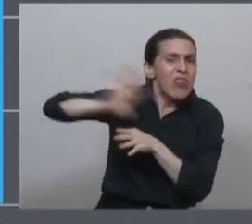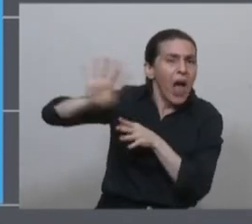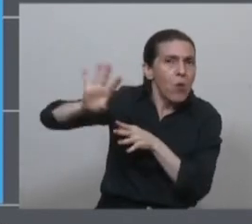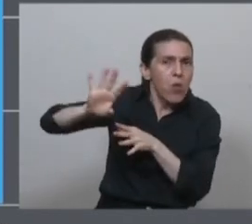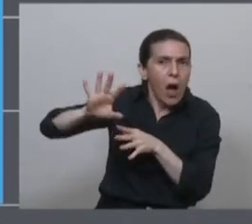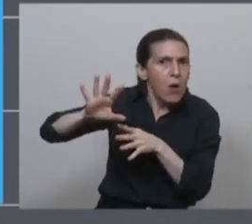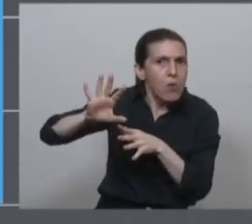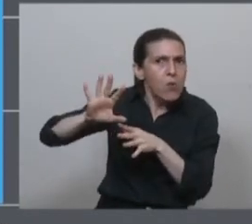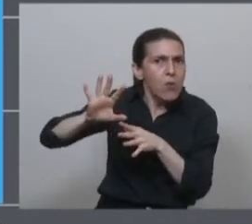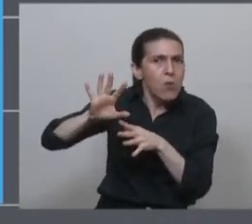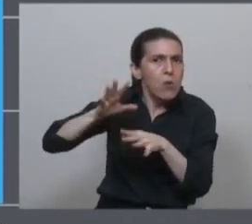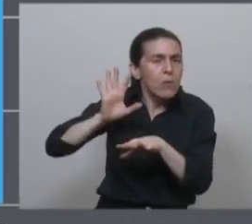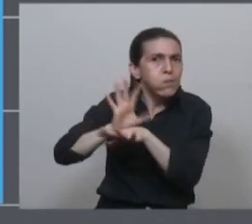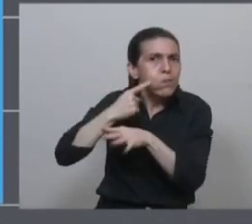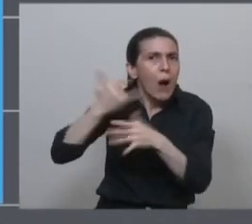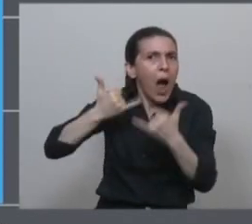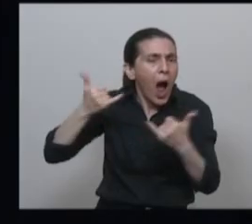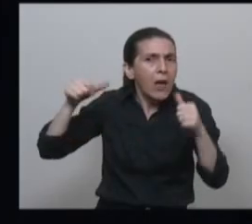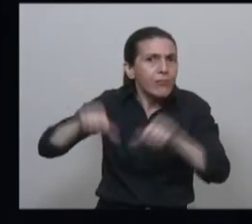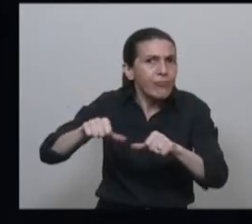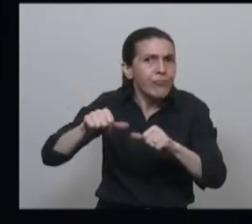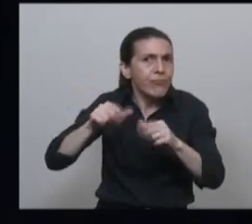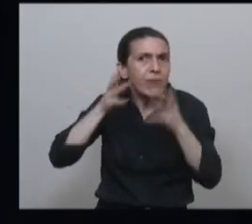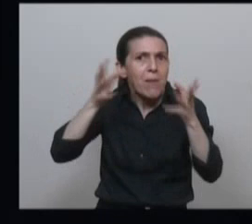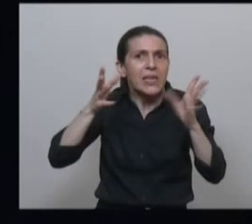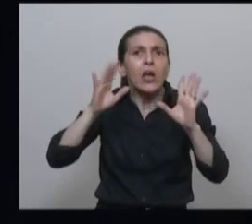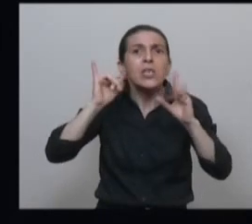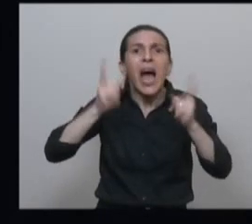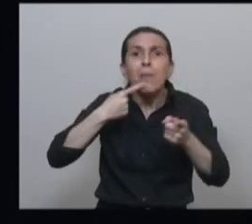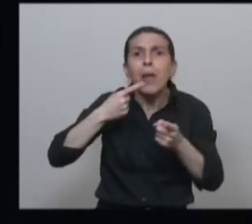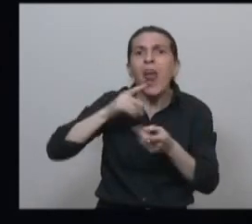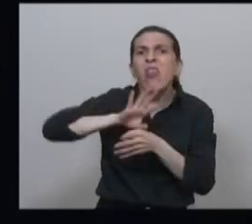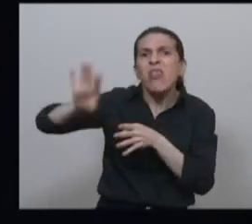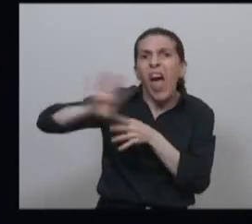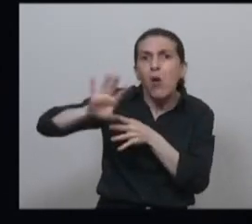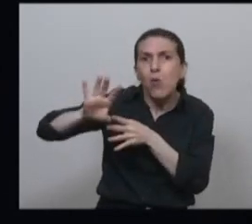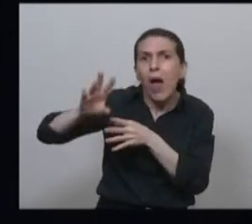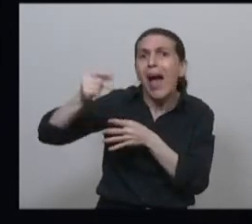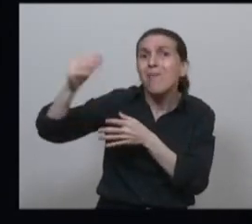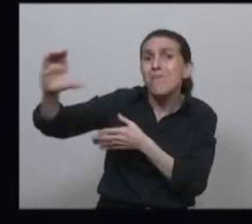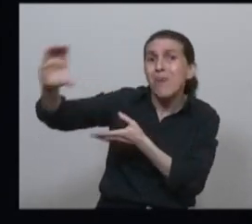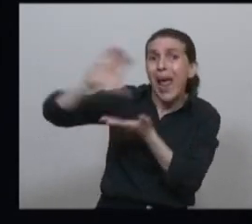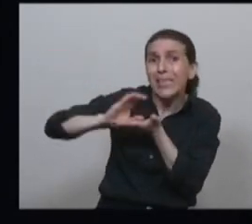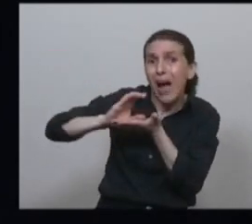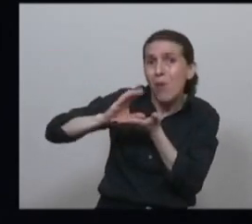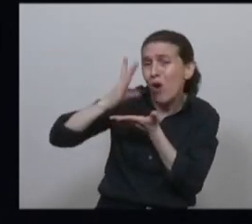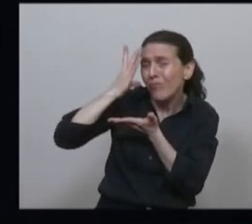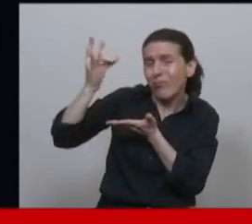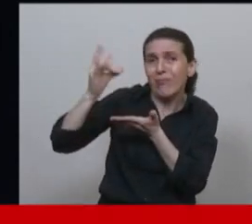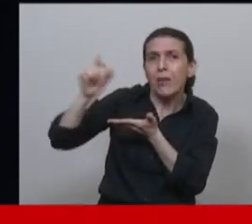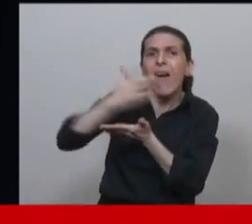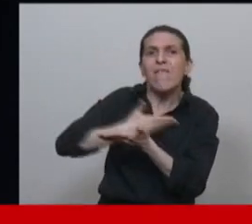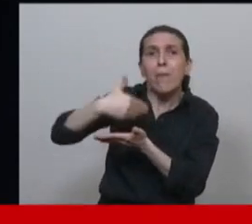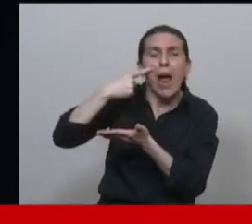se le había sumado un préstamo récord con el Fondo Monetario Internacional en el contexto de un programa que